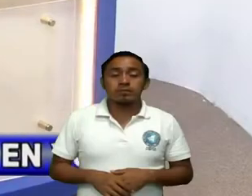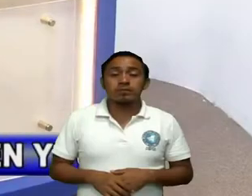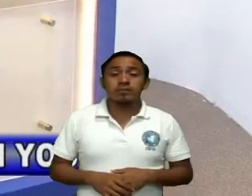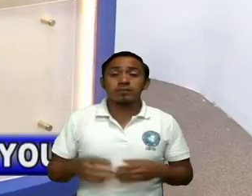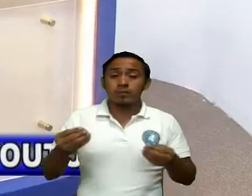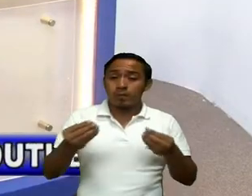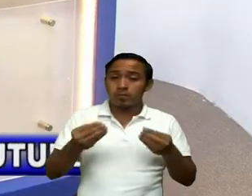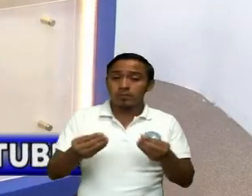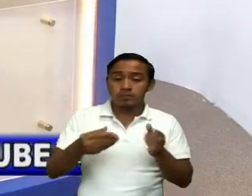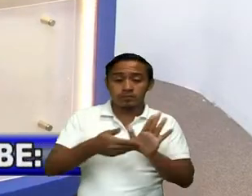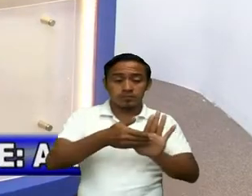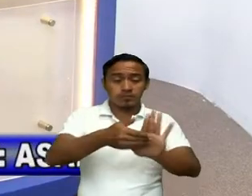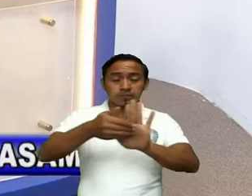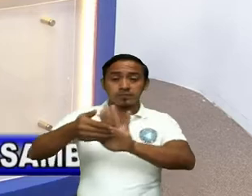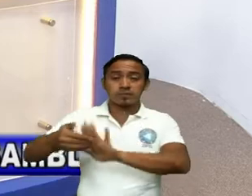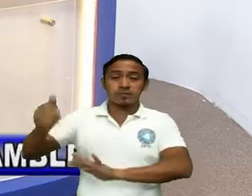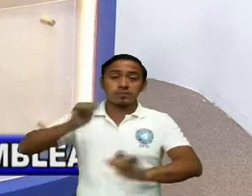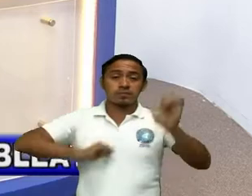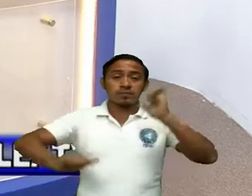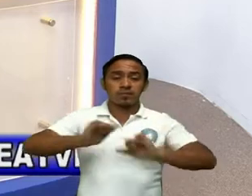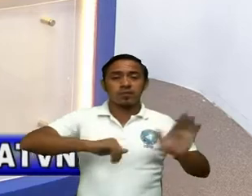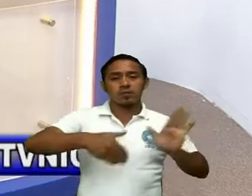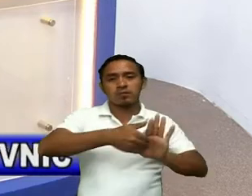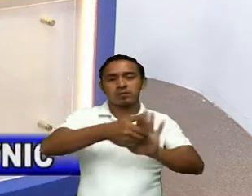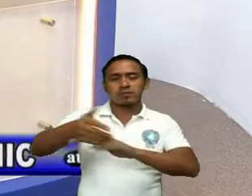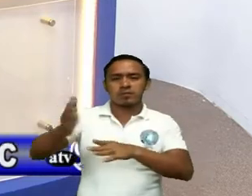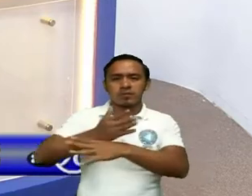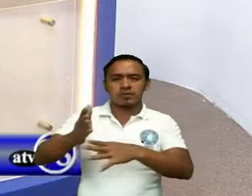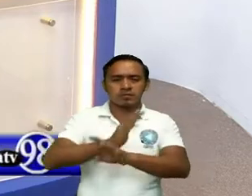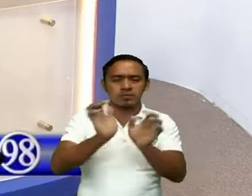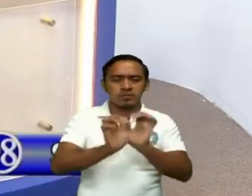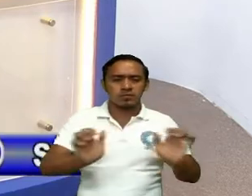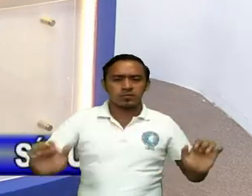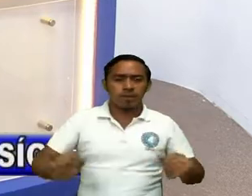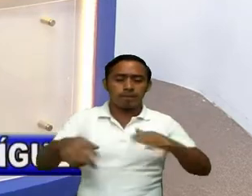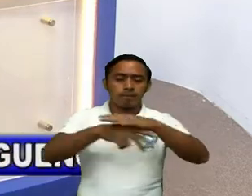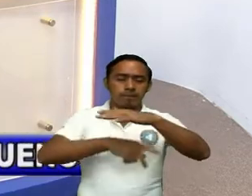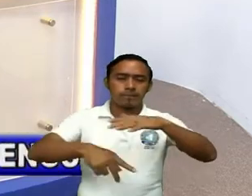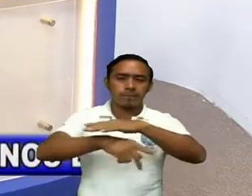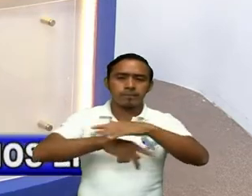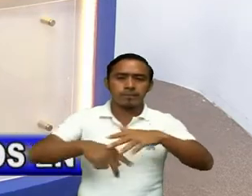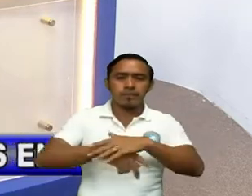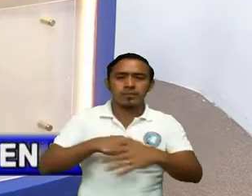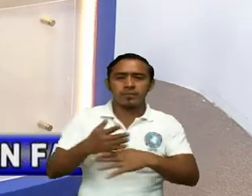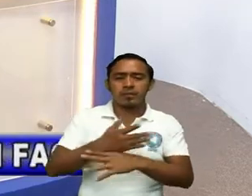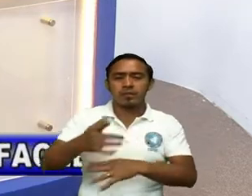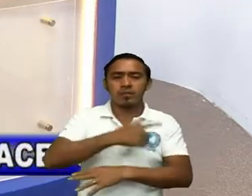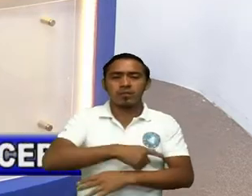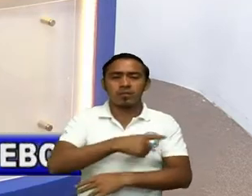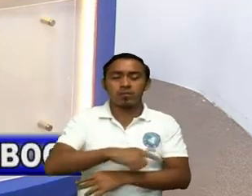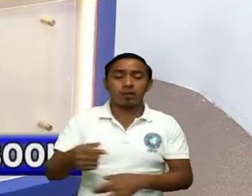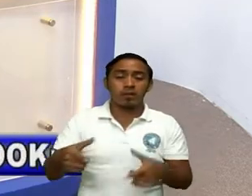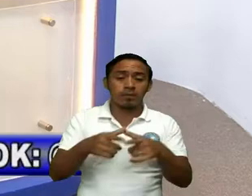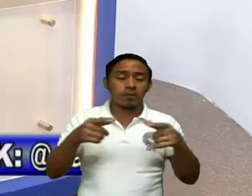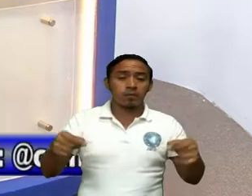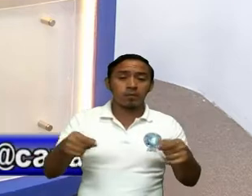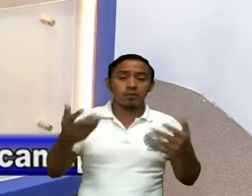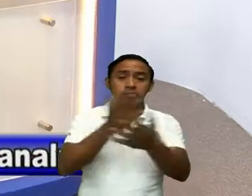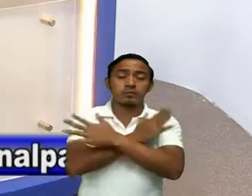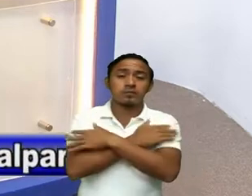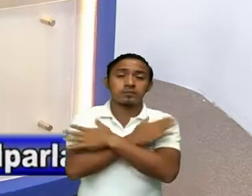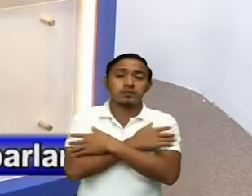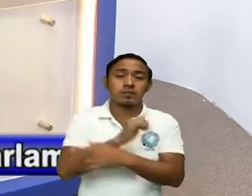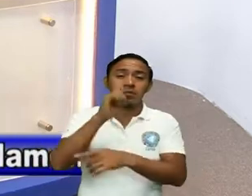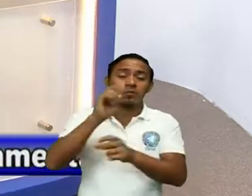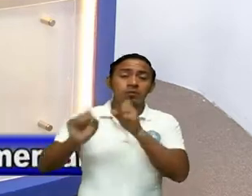Un derroche de talento artístico mostraron niños y niñas de preescolar de los colegios públicos de Managua en saludo a